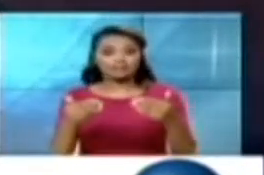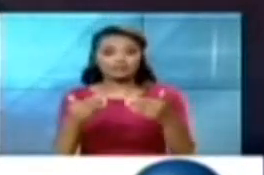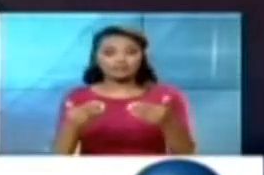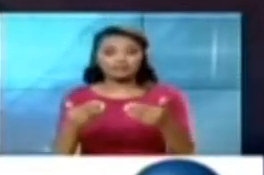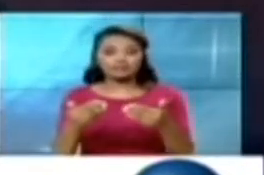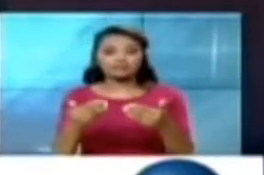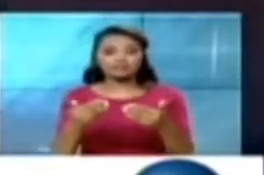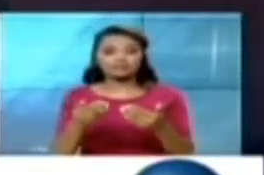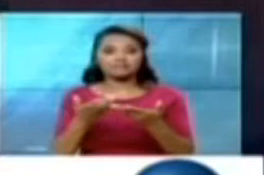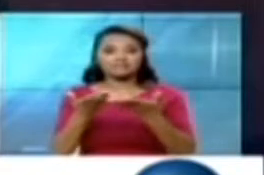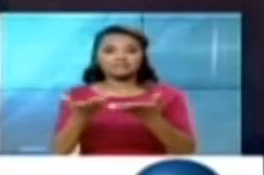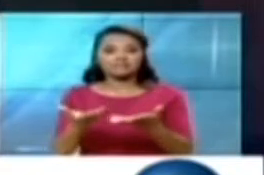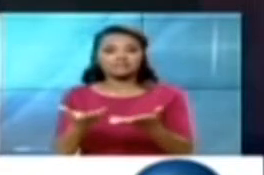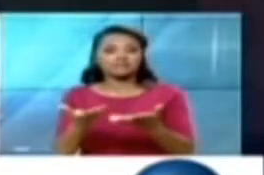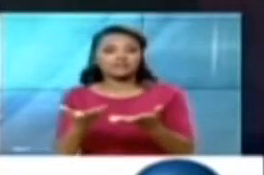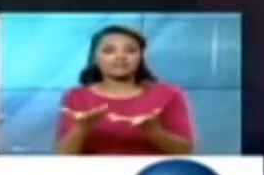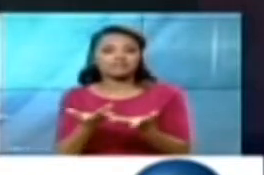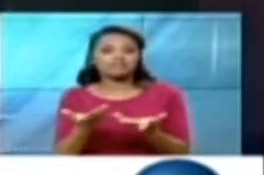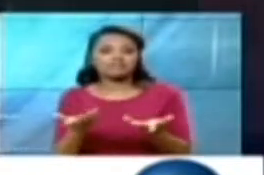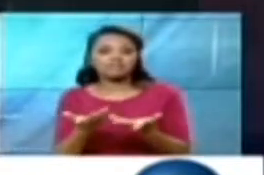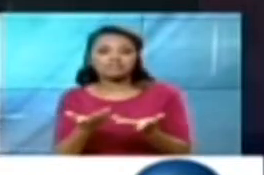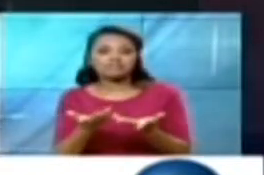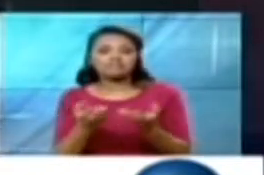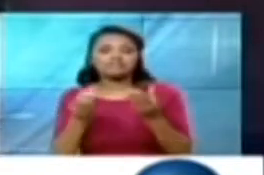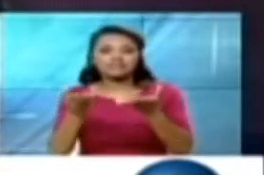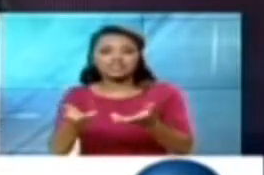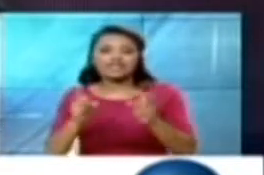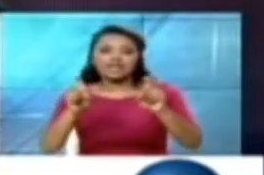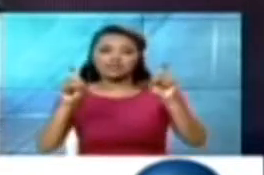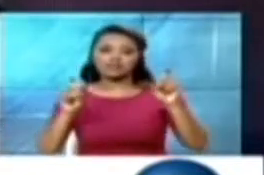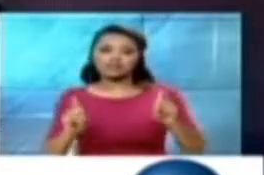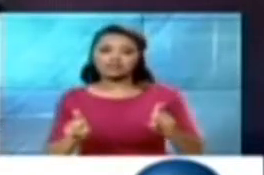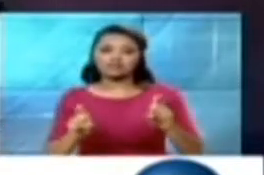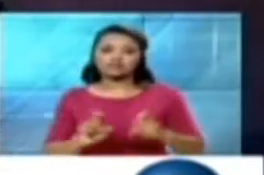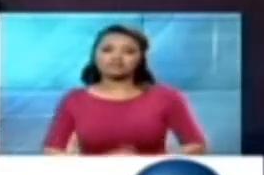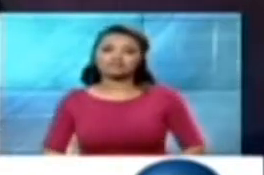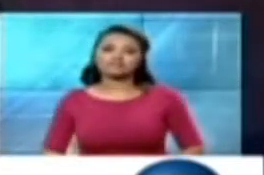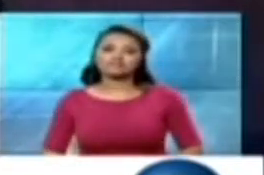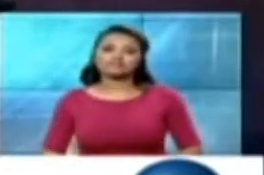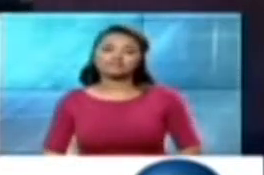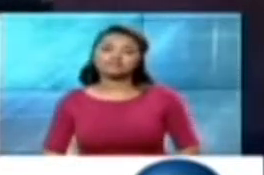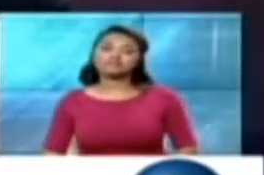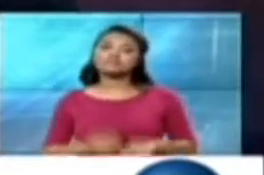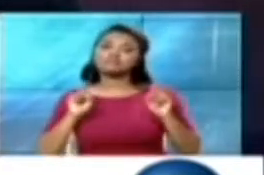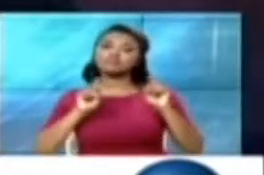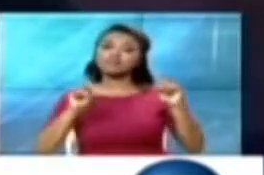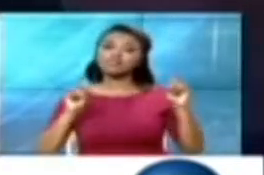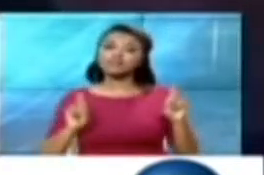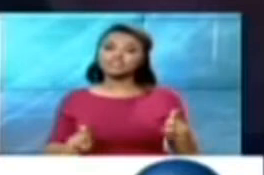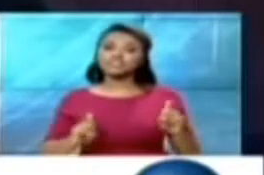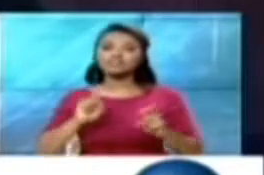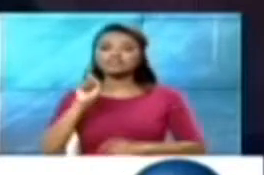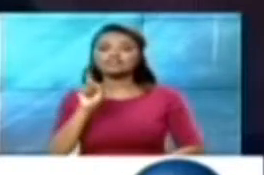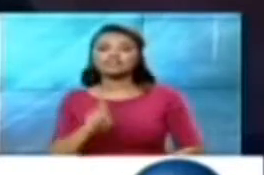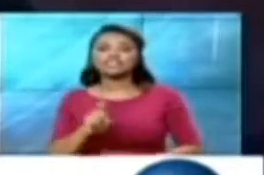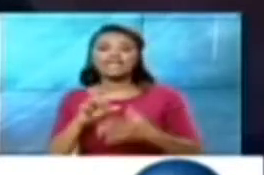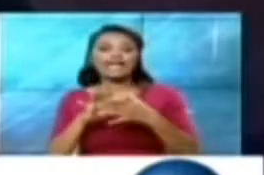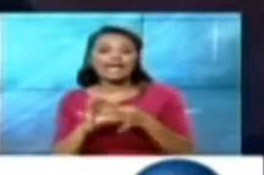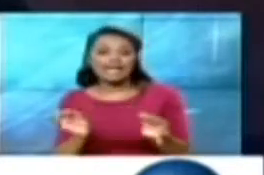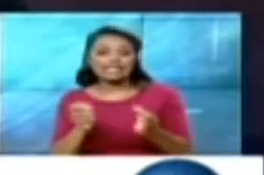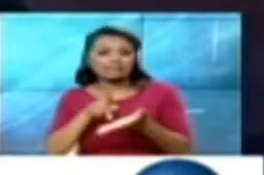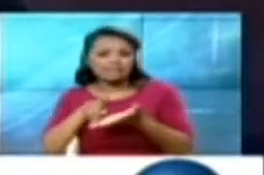nuestros educadores destinados a la educación. La educación debe ser